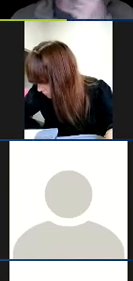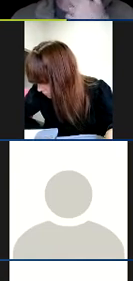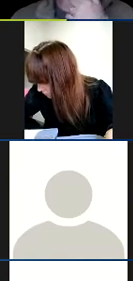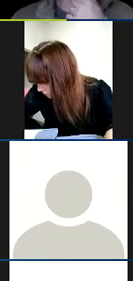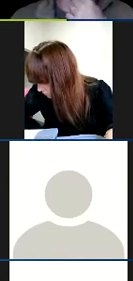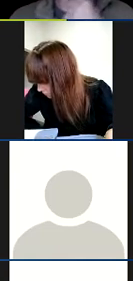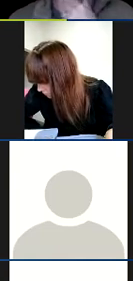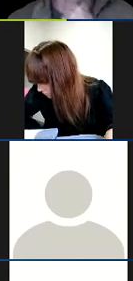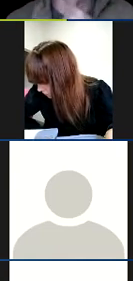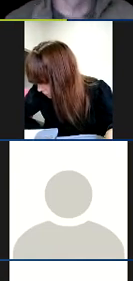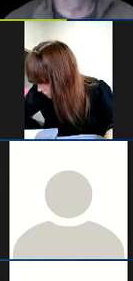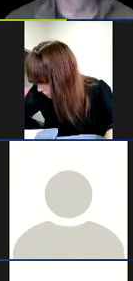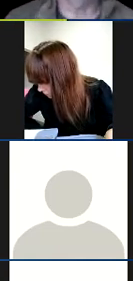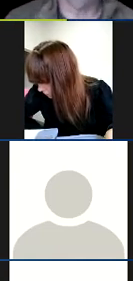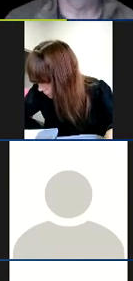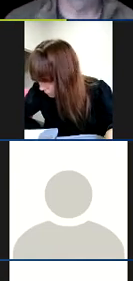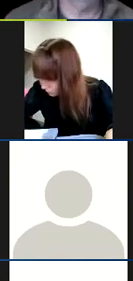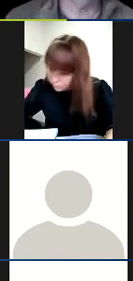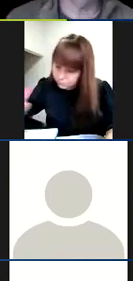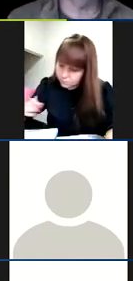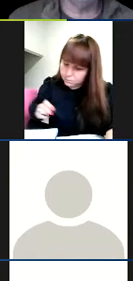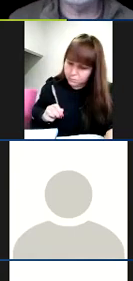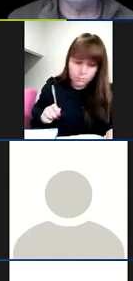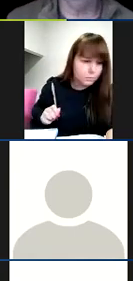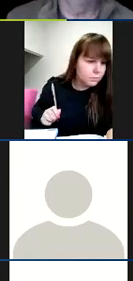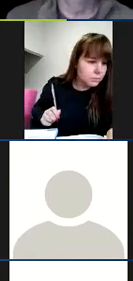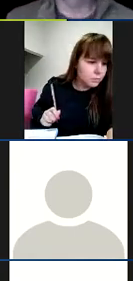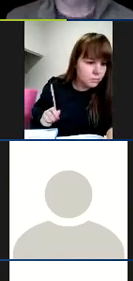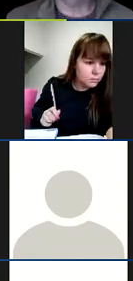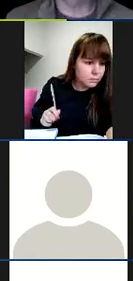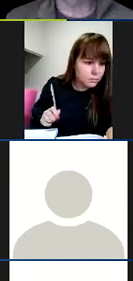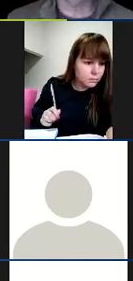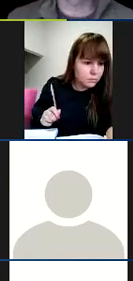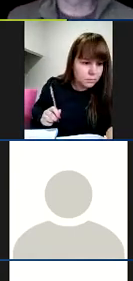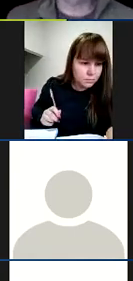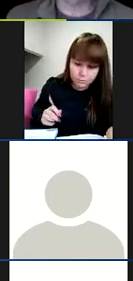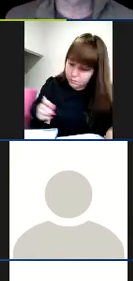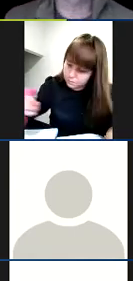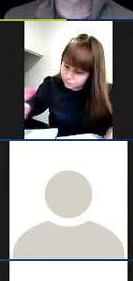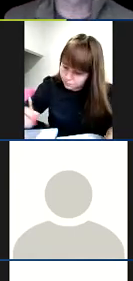contrato. Este es un contrato de duración de plazo determinado